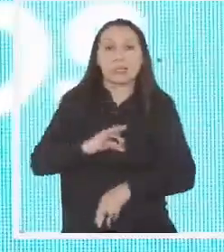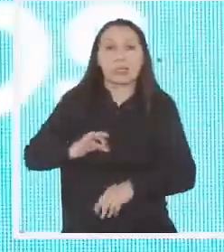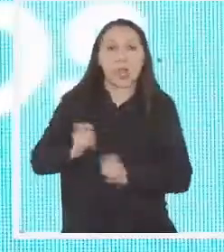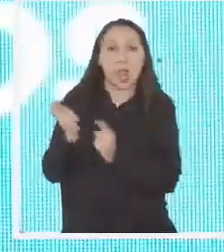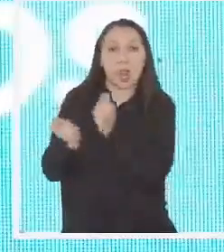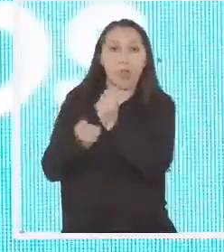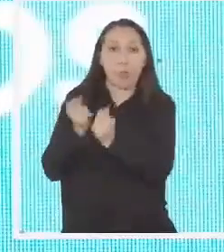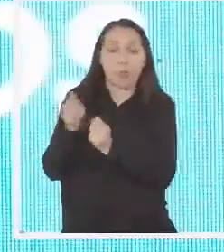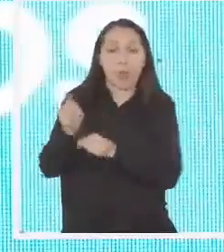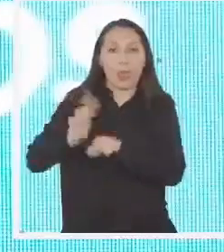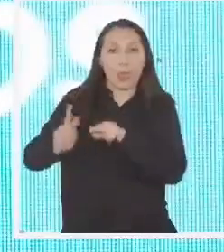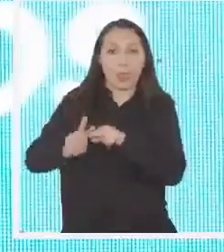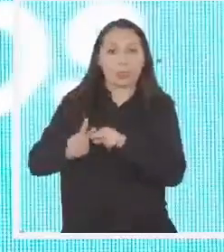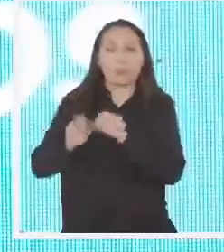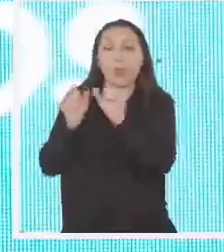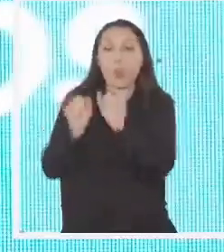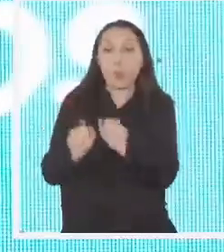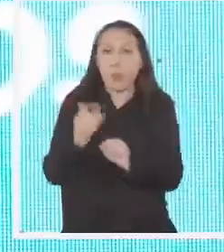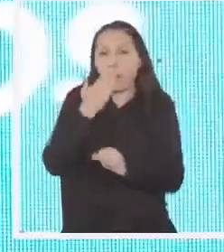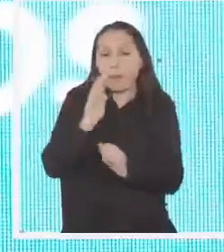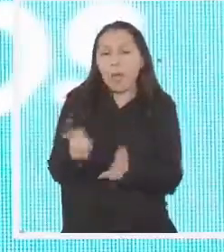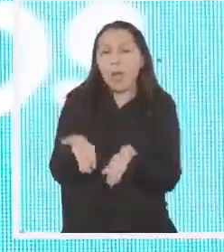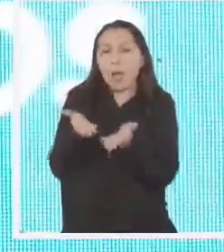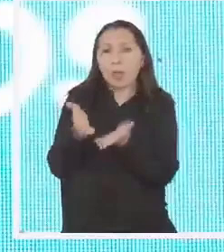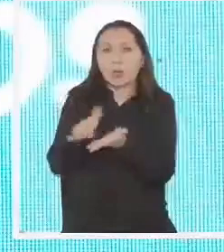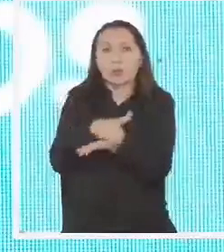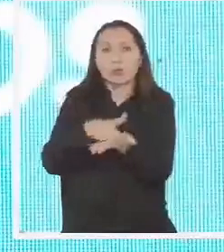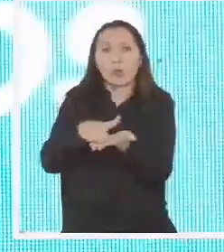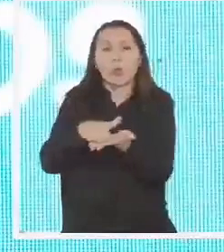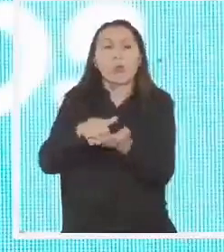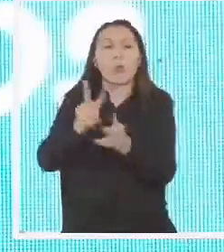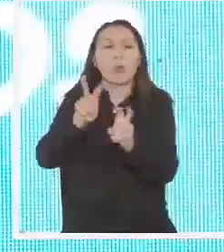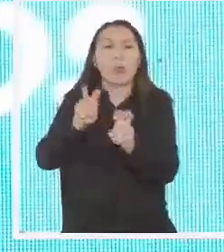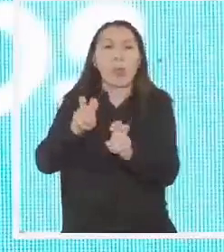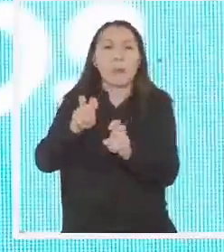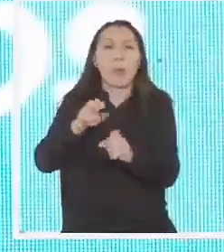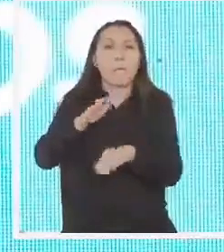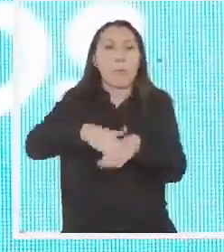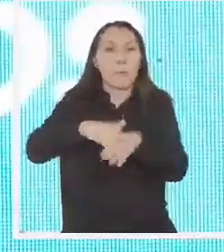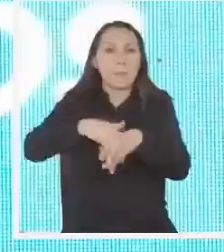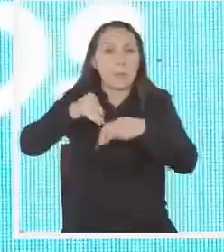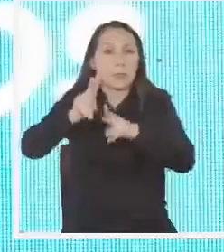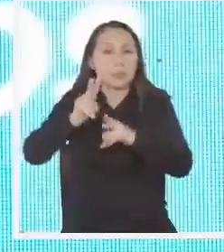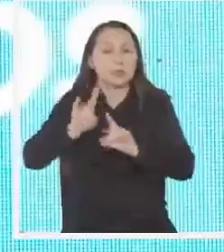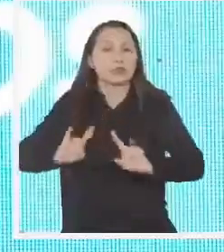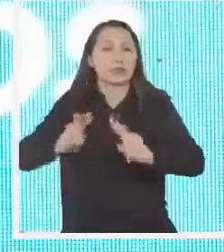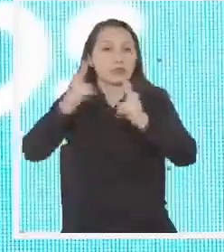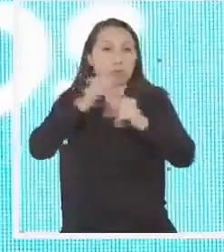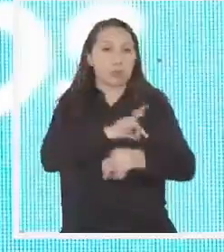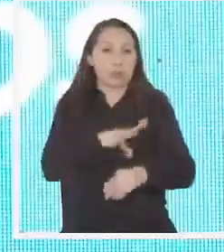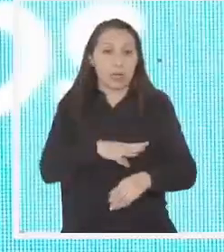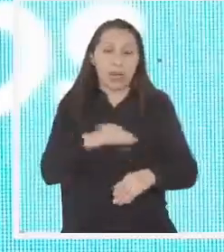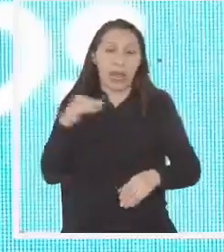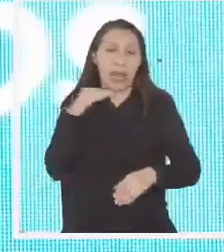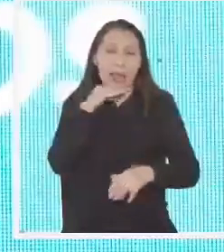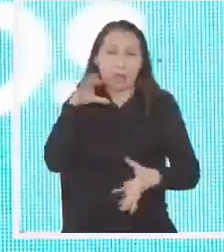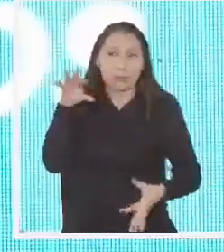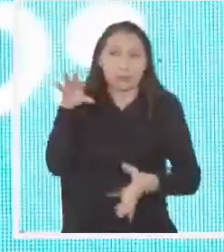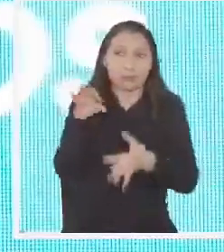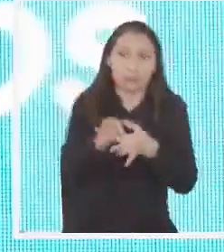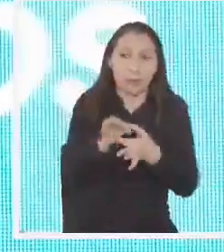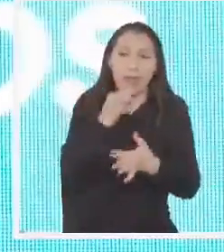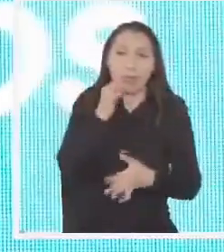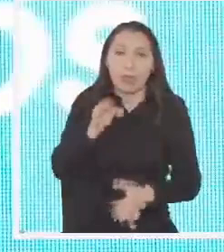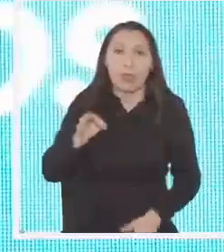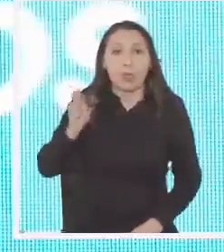de Economía para poder mejorar la situación de los permisos en Chile. Y tomo la mano inmediatamente de lo que